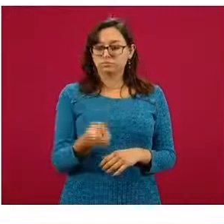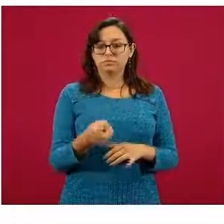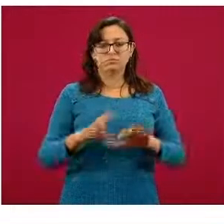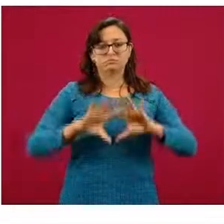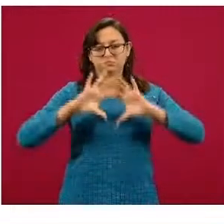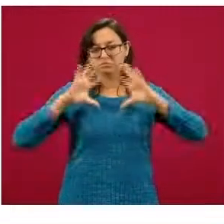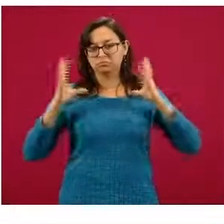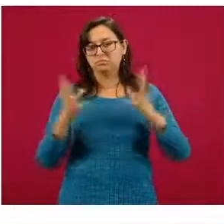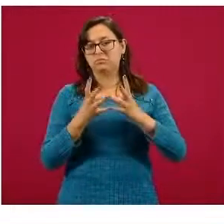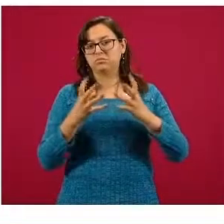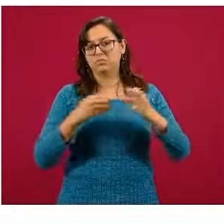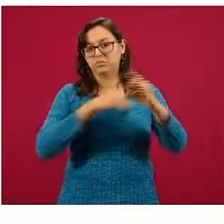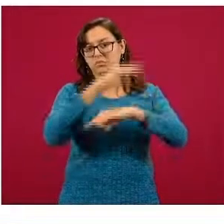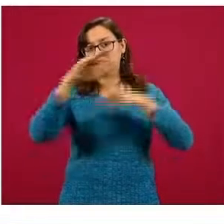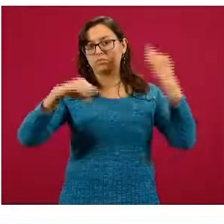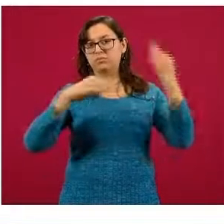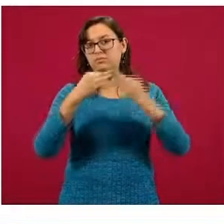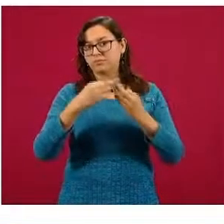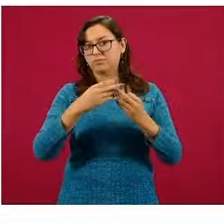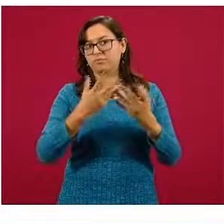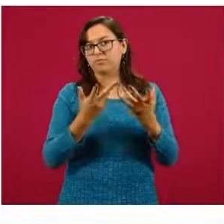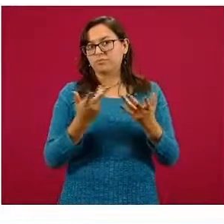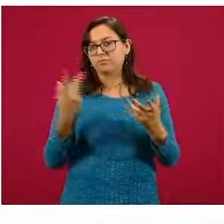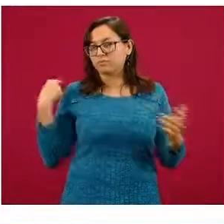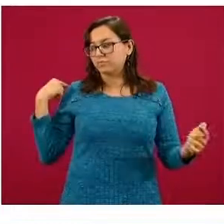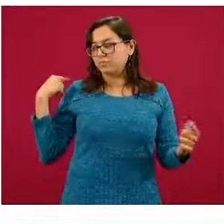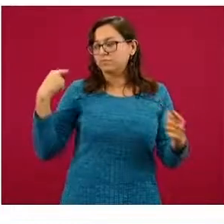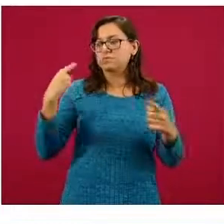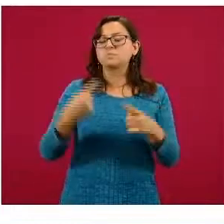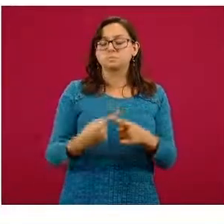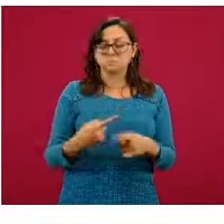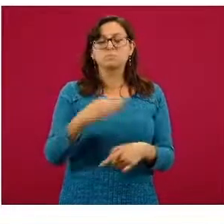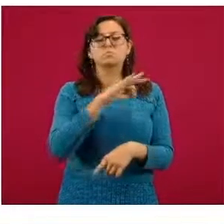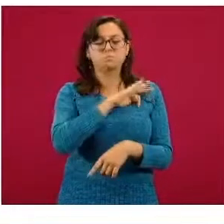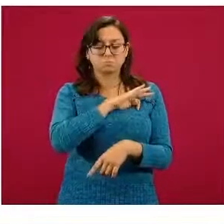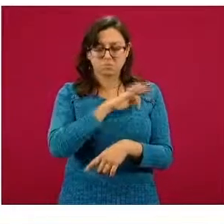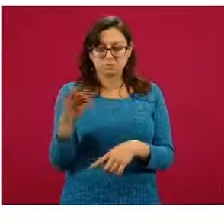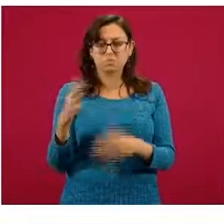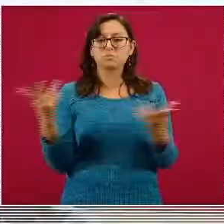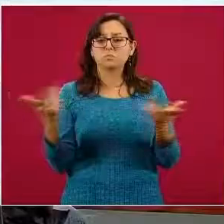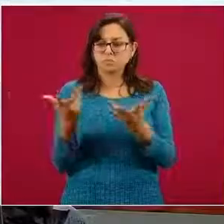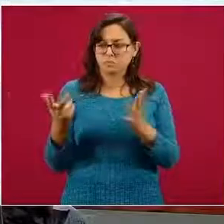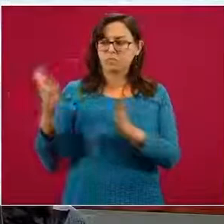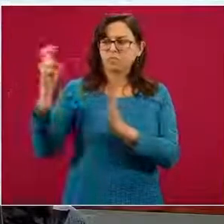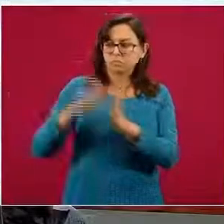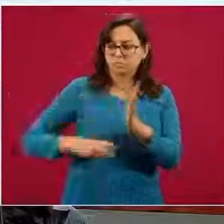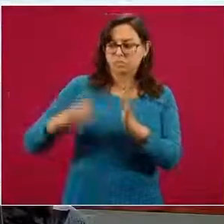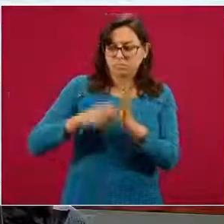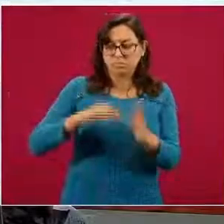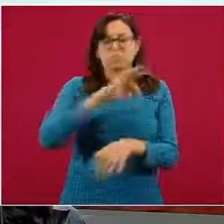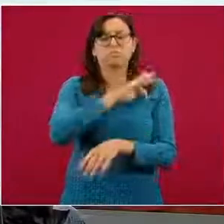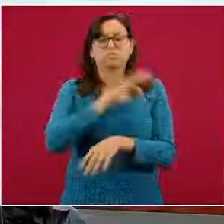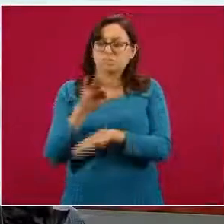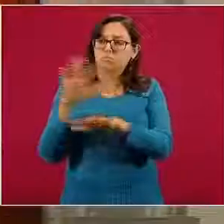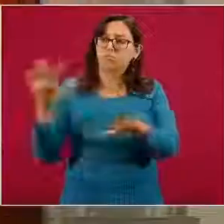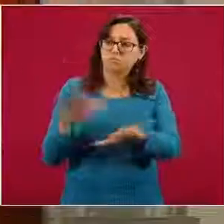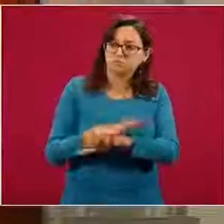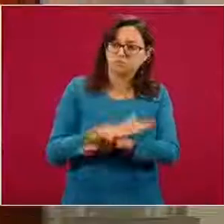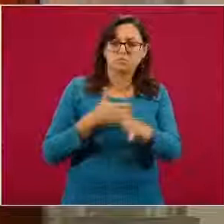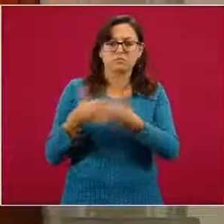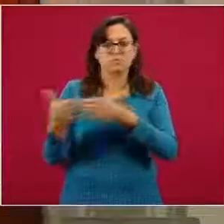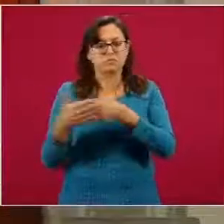marco internacional en donde es válido, y la OMS también lo acepta, llevar a cabo